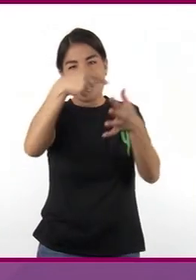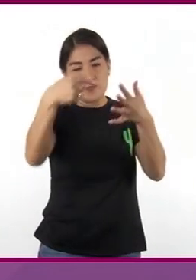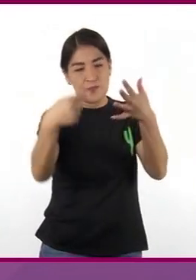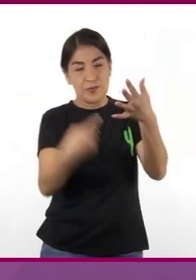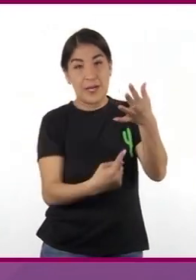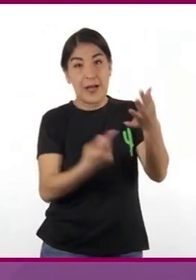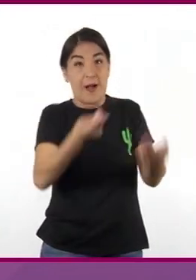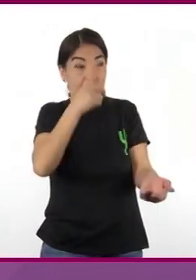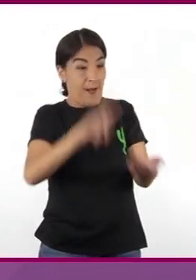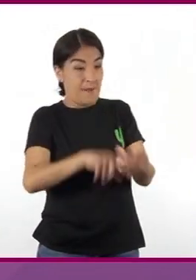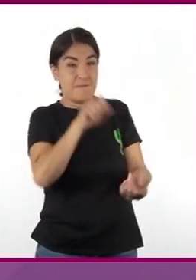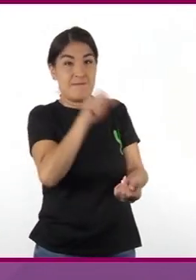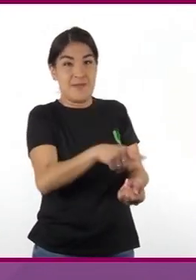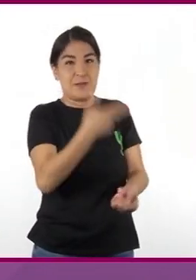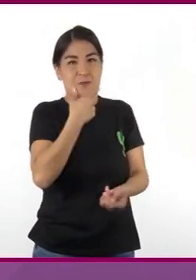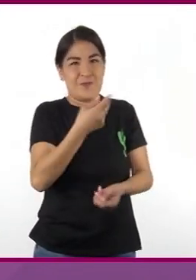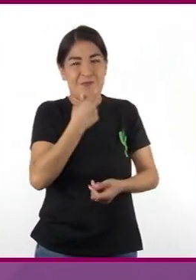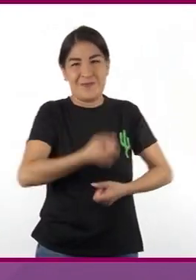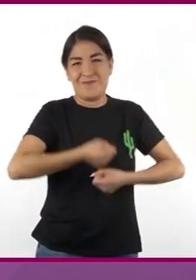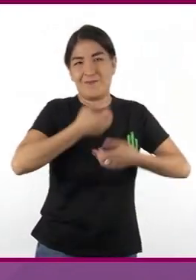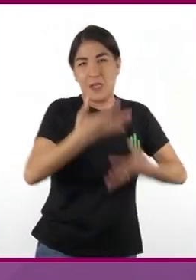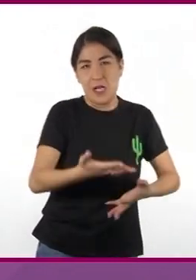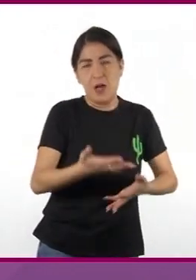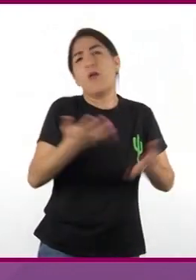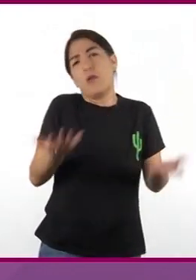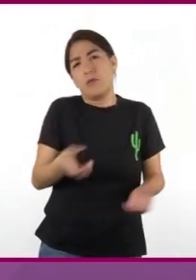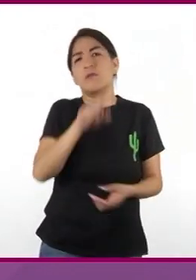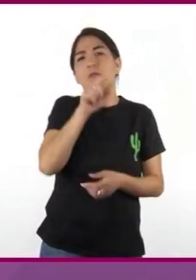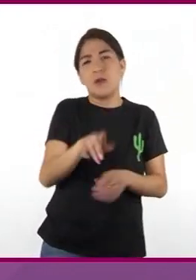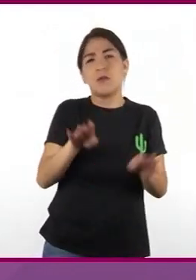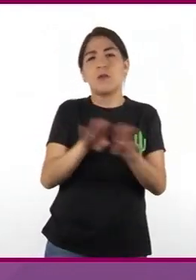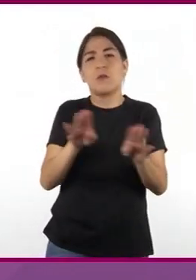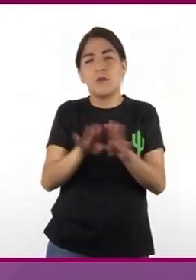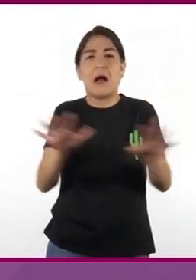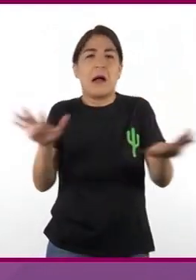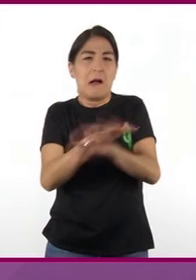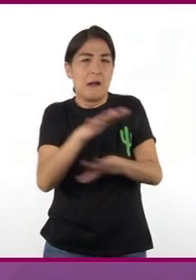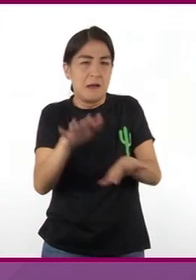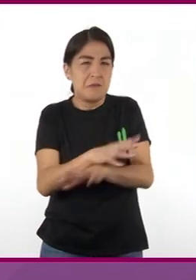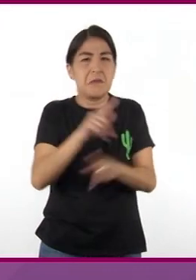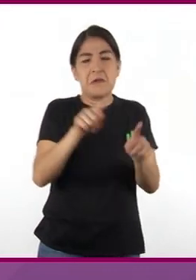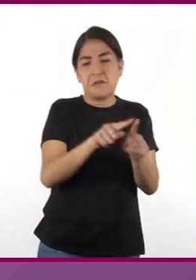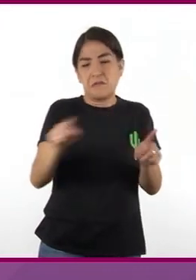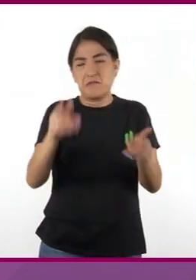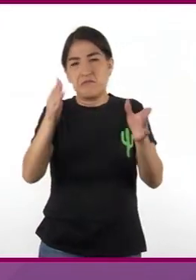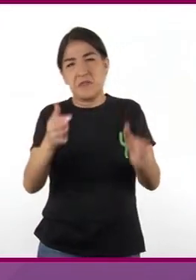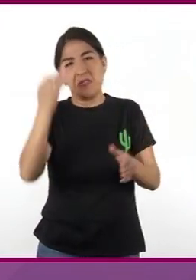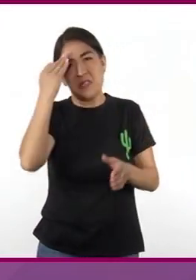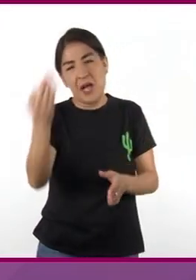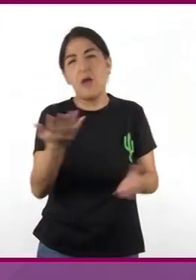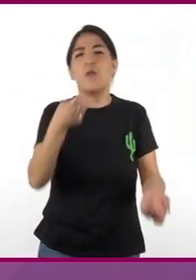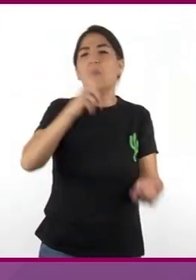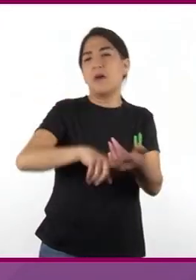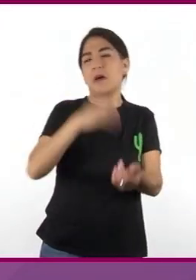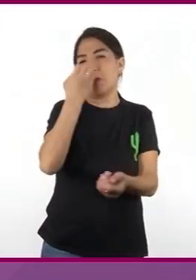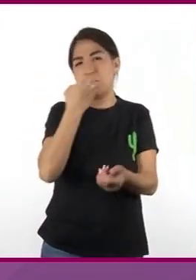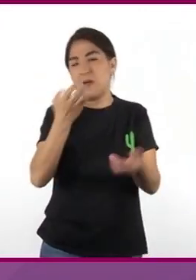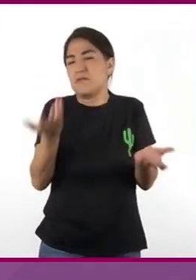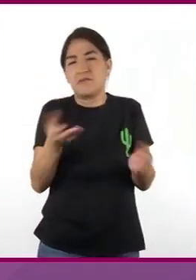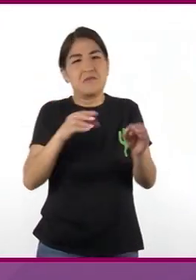de un mismo poeta o bien de una misma escuela, movimiento o periodo. La